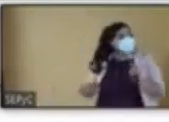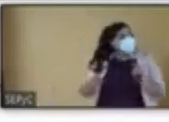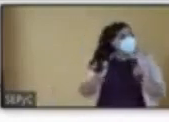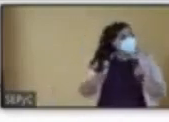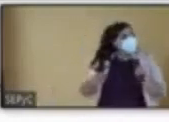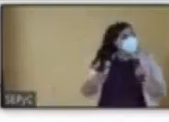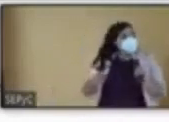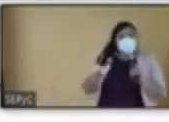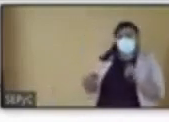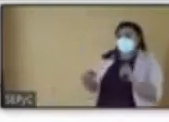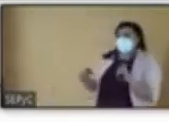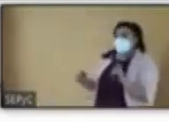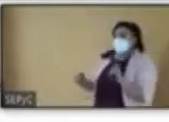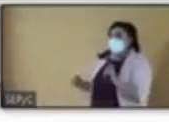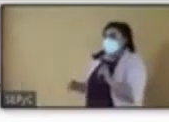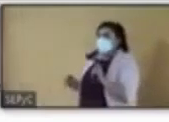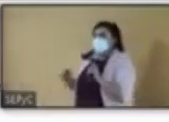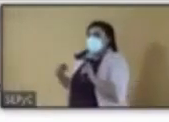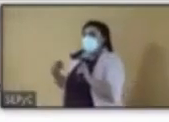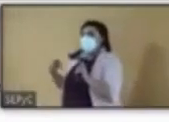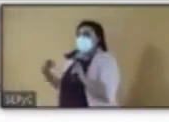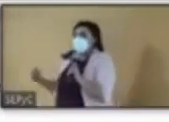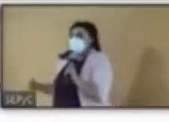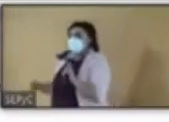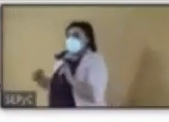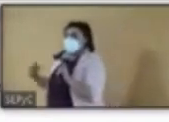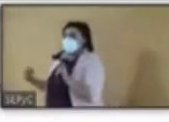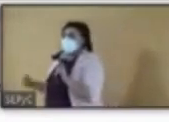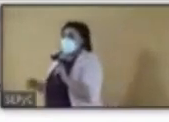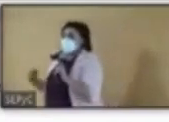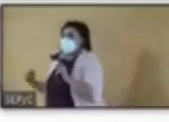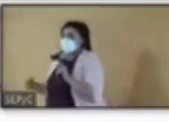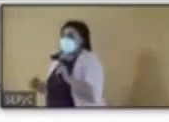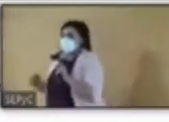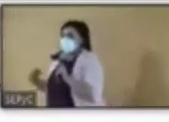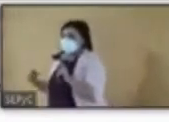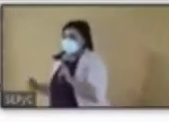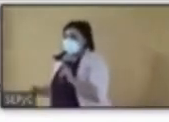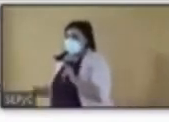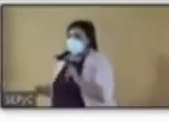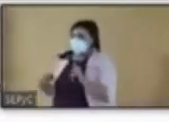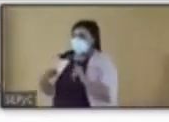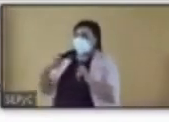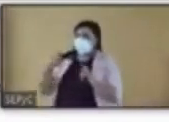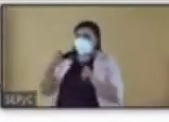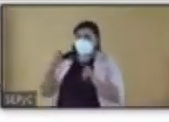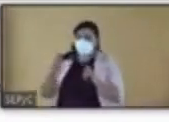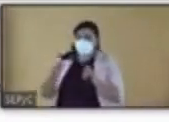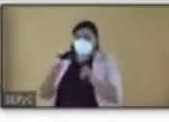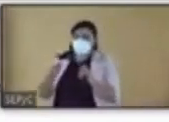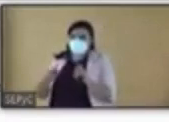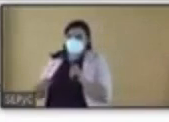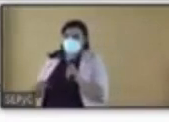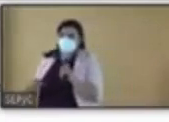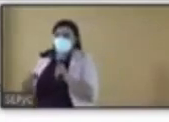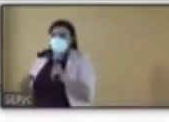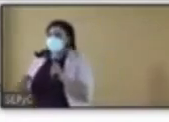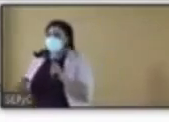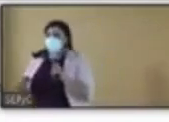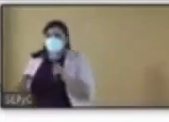algún apoyo público por algún programa que desarrollen algunos de los gobiernos del ámbito federal,